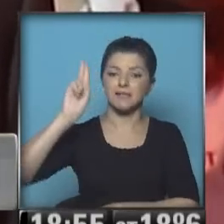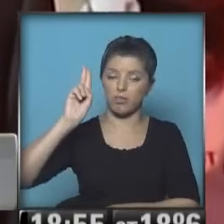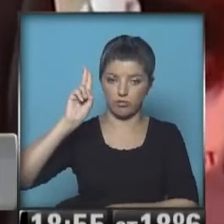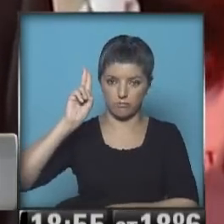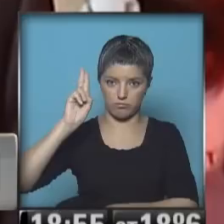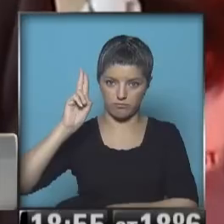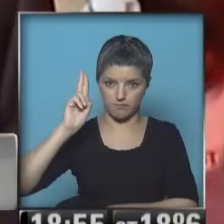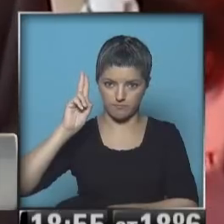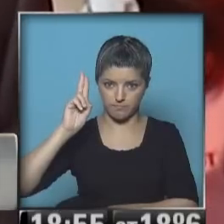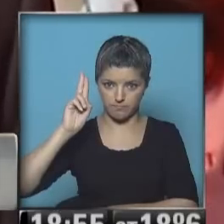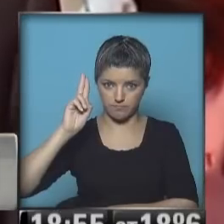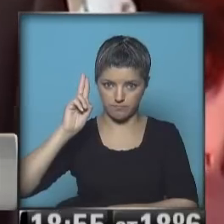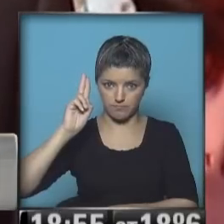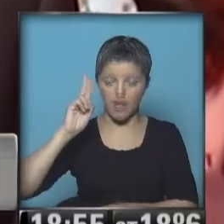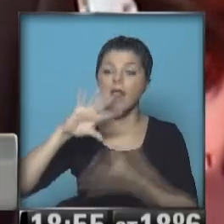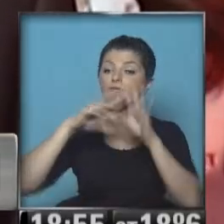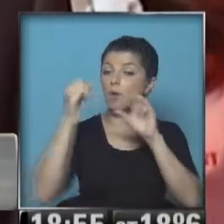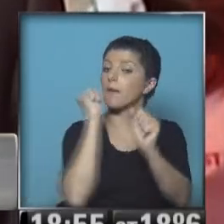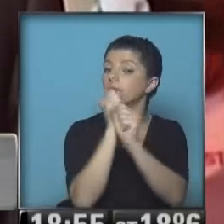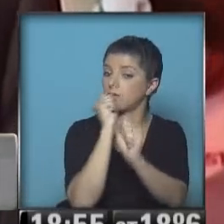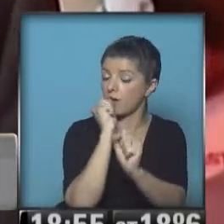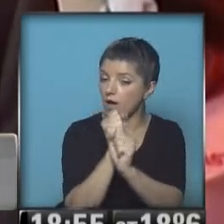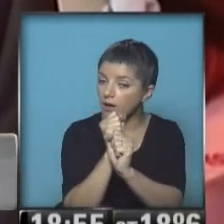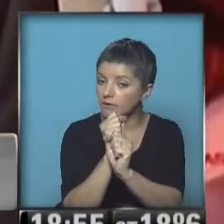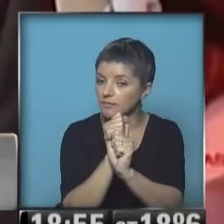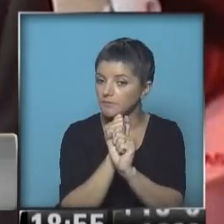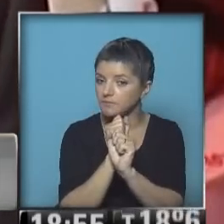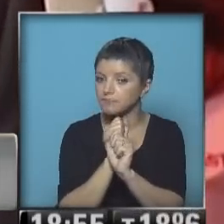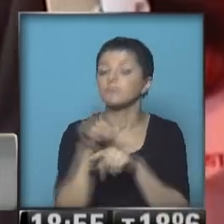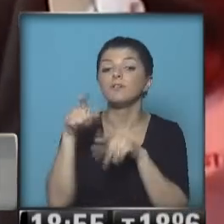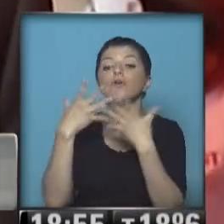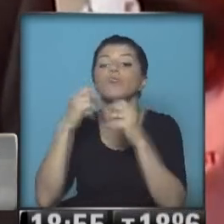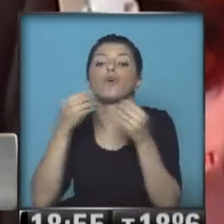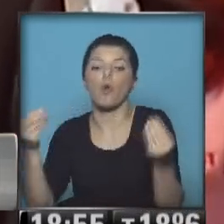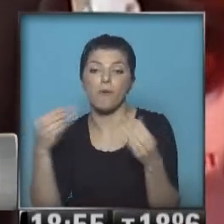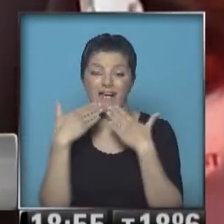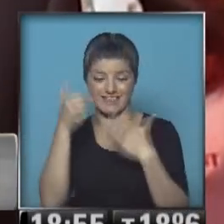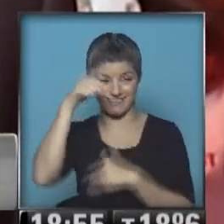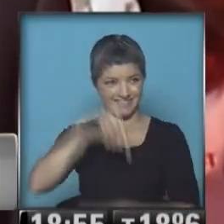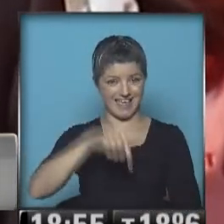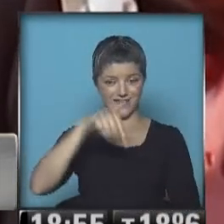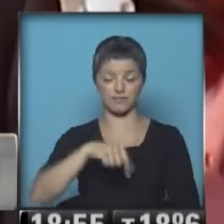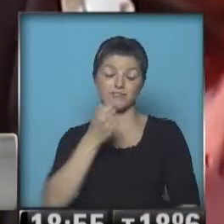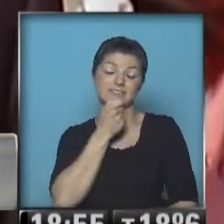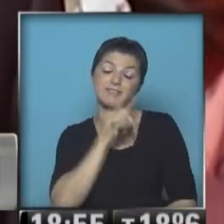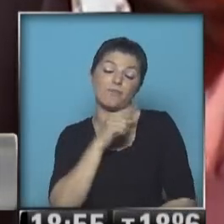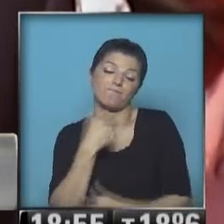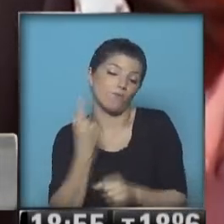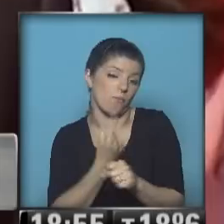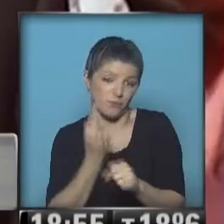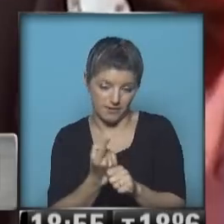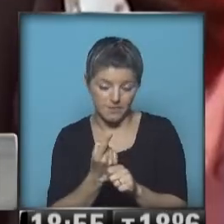respetando una trazabilidad. Eso se logró con esto, si no, no hubiera sido posible.